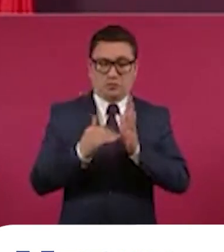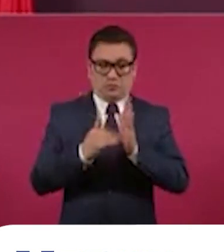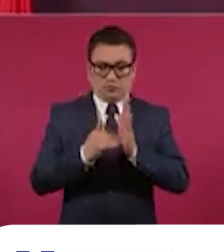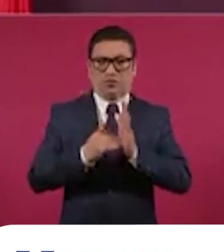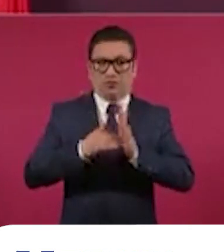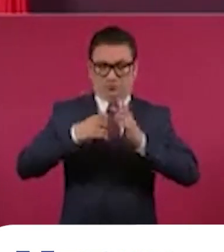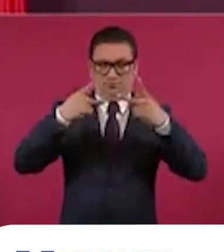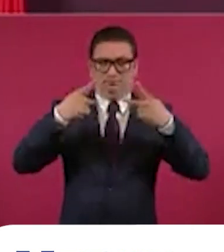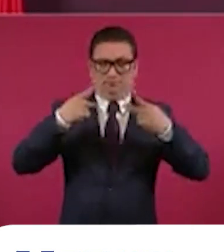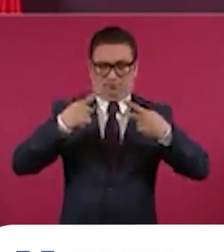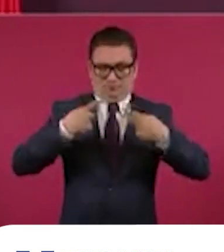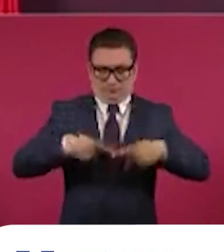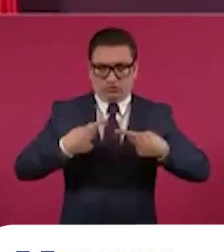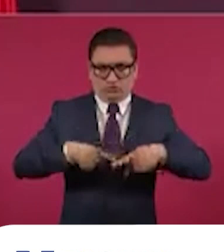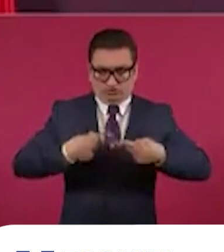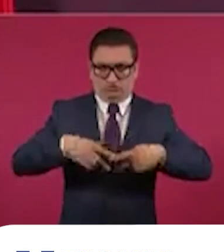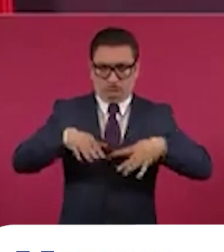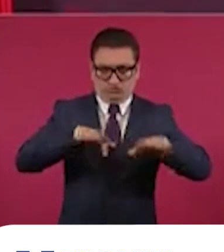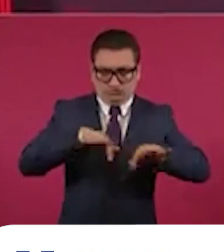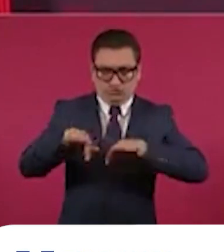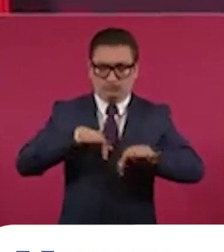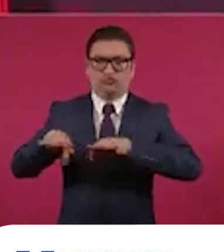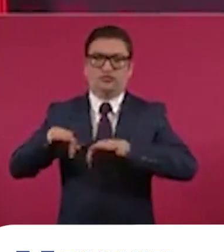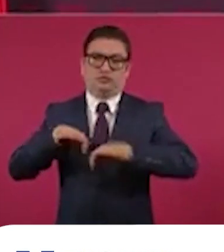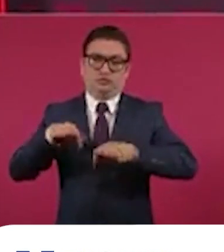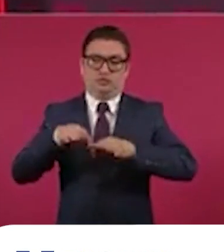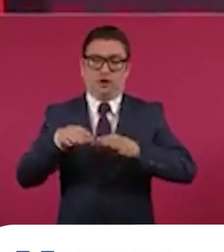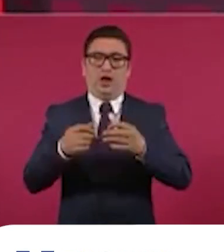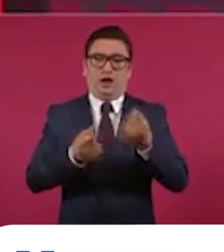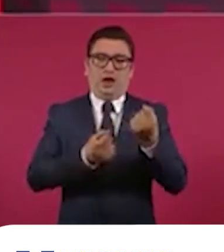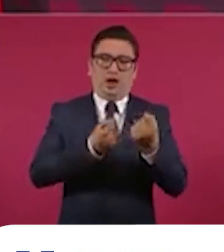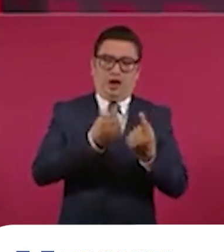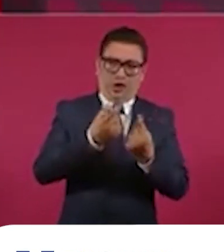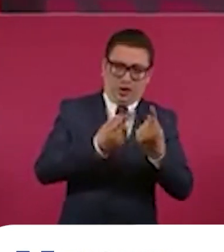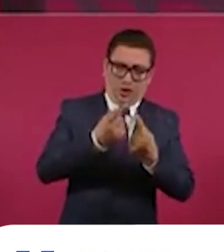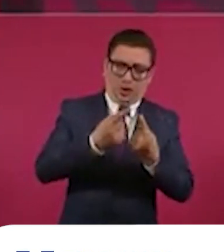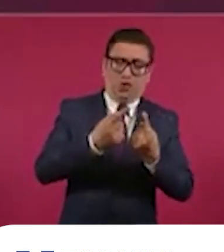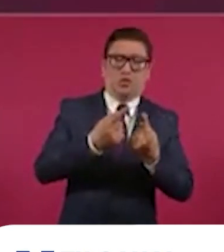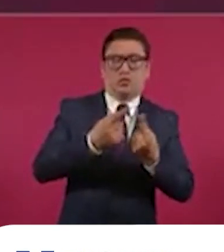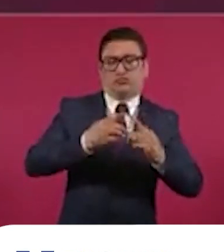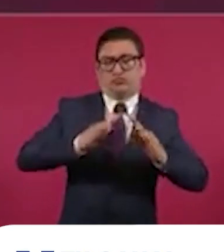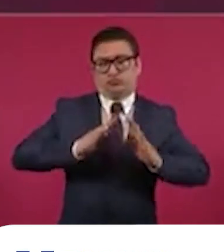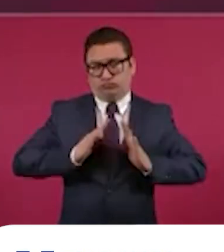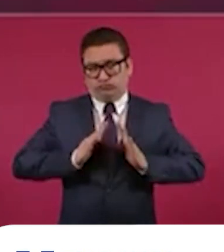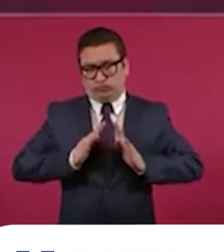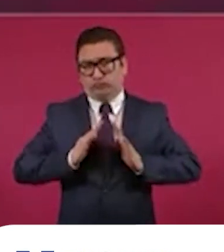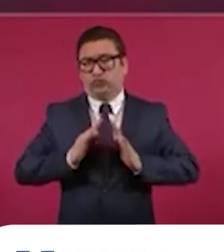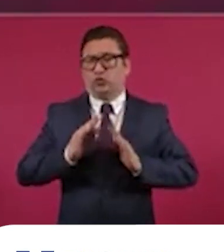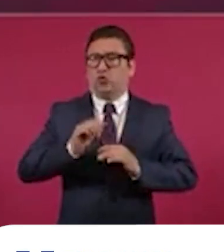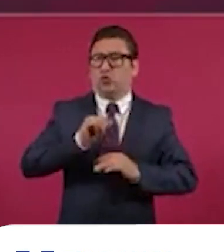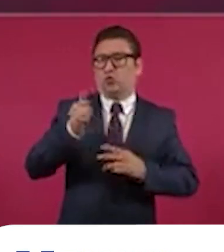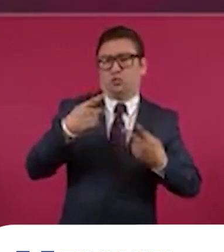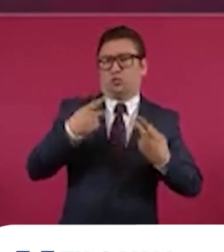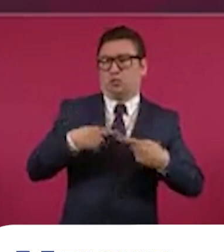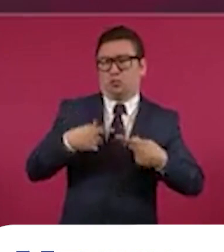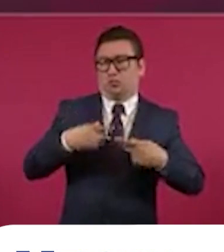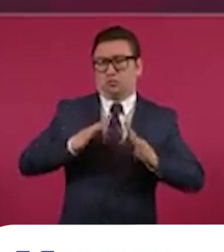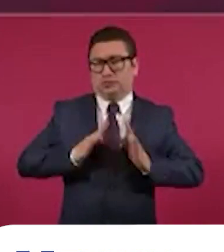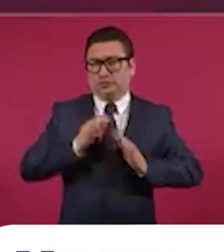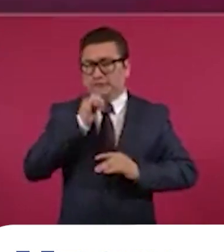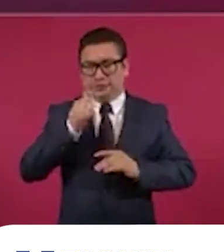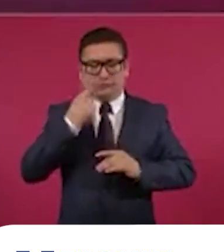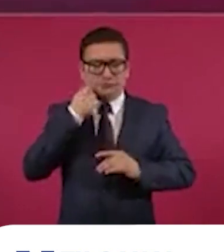servidores públicos, civiles y militares. Y se está avanzando. Ayer